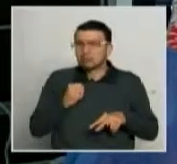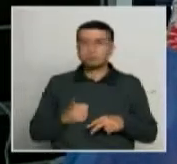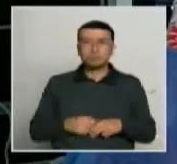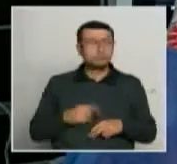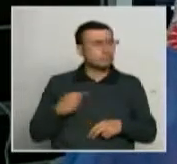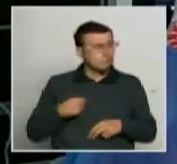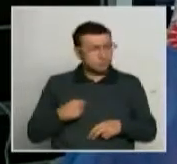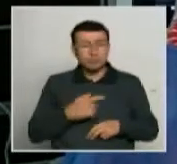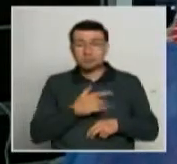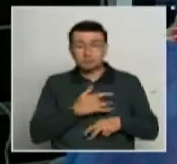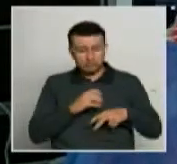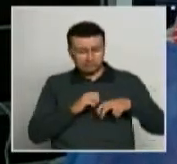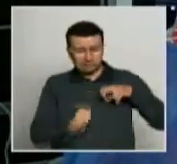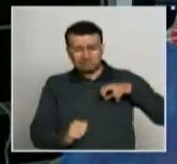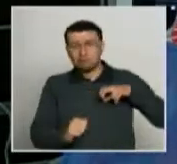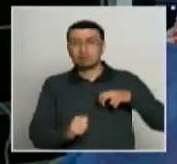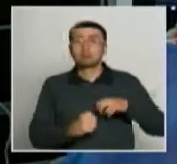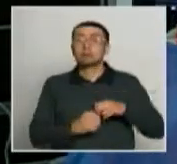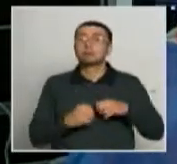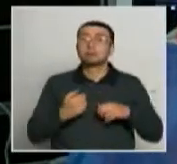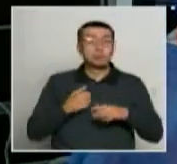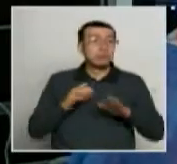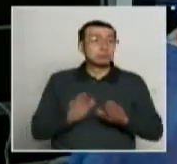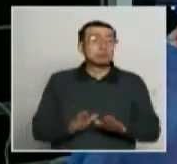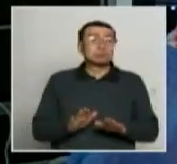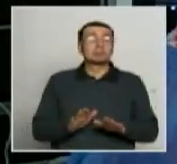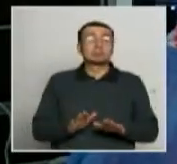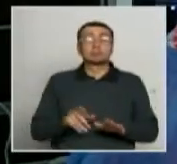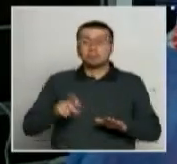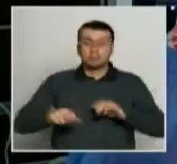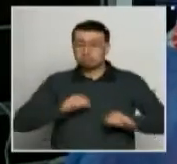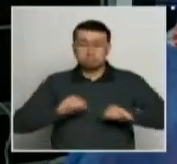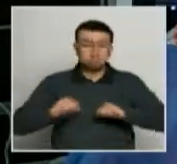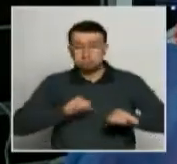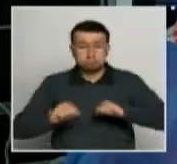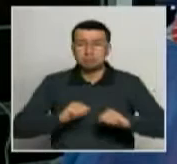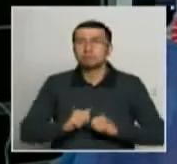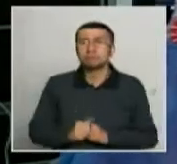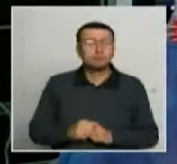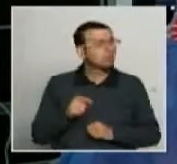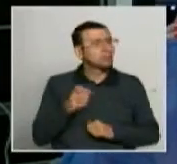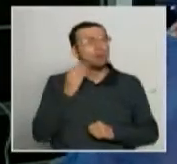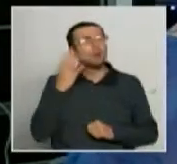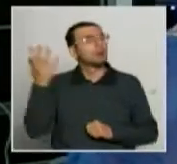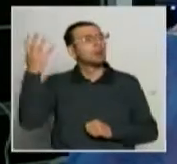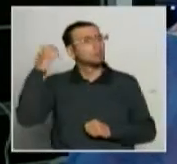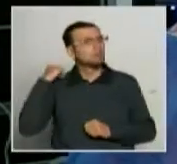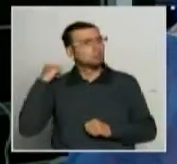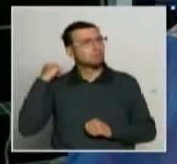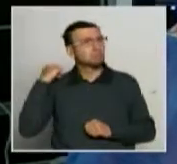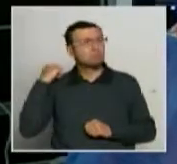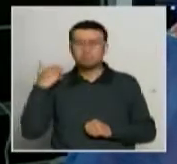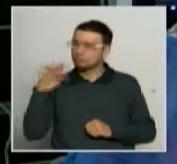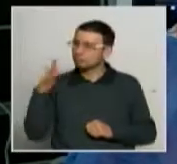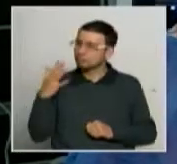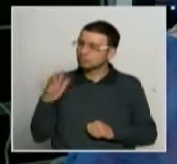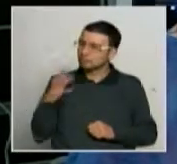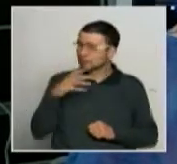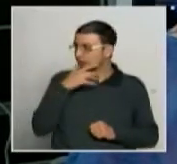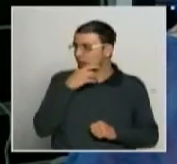calambres? Me dan calambres y tengo que estar en actividad. ¿Hace cuánto tiene esto? Eso hace aproximadamente unos